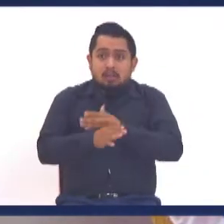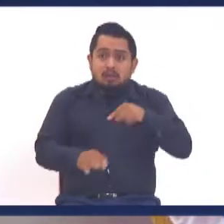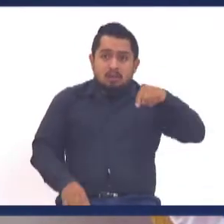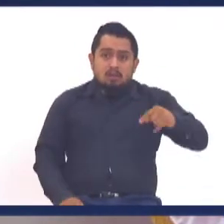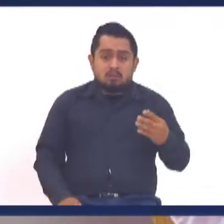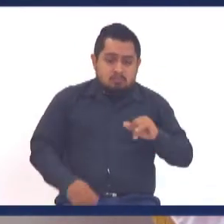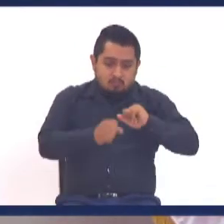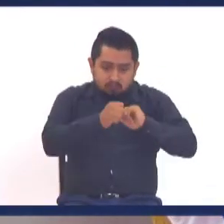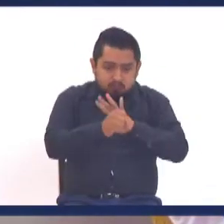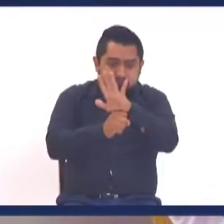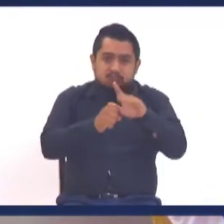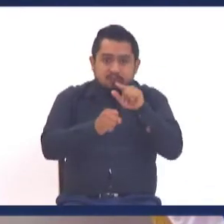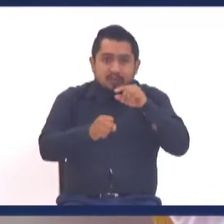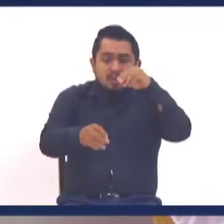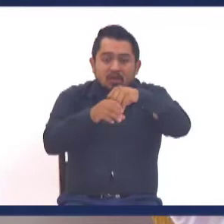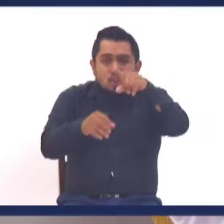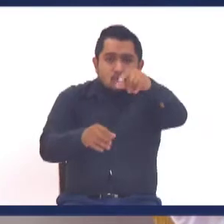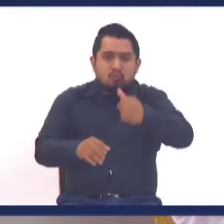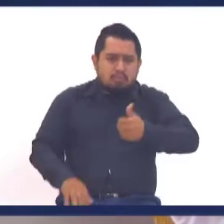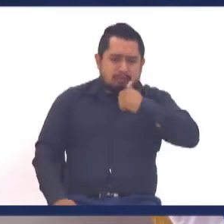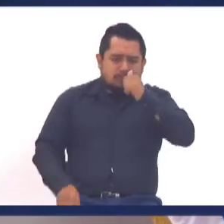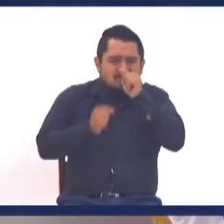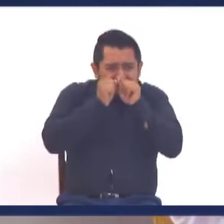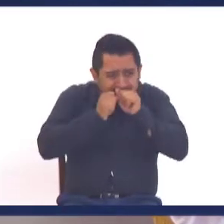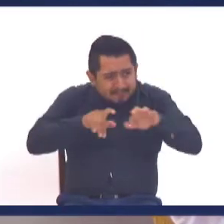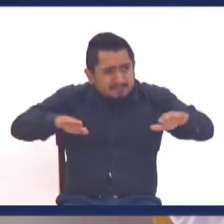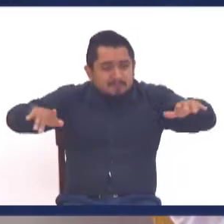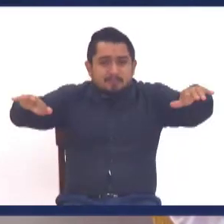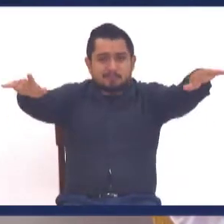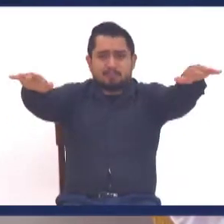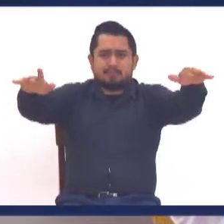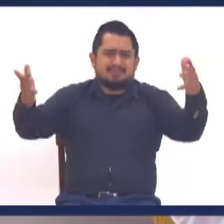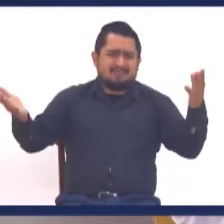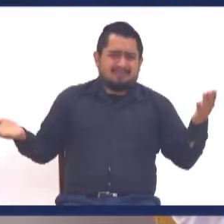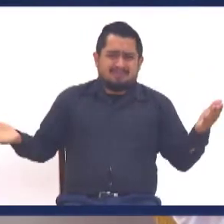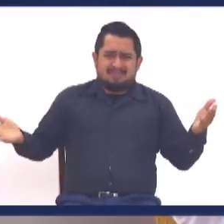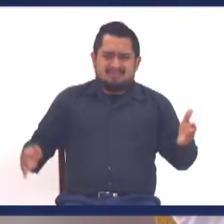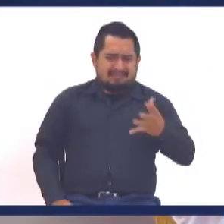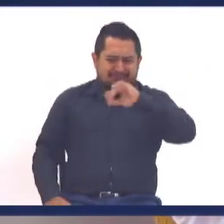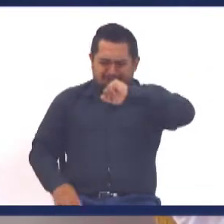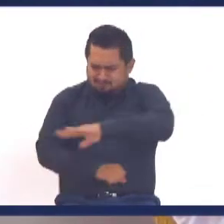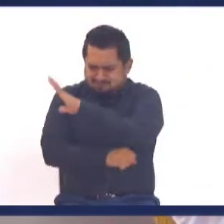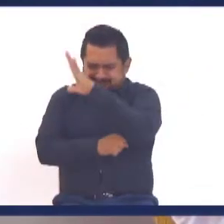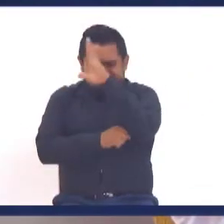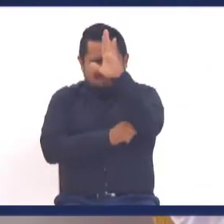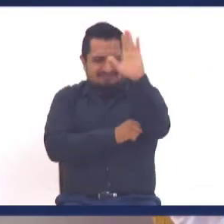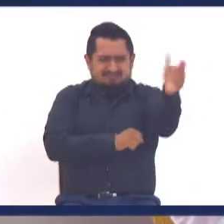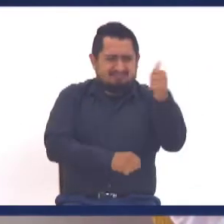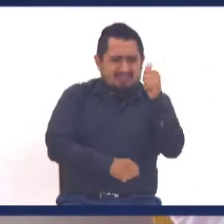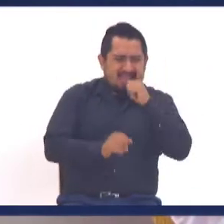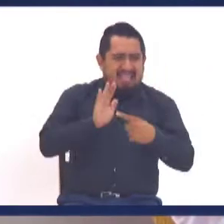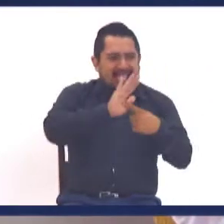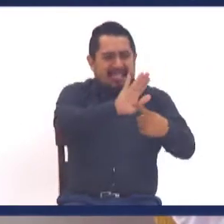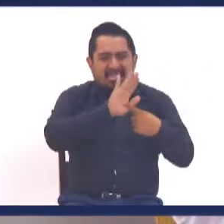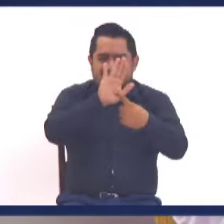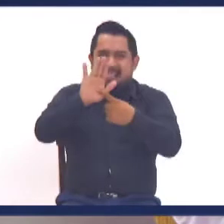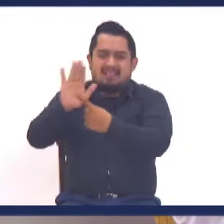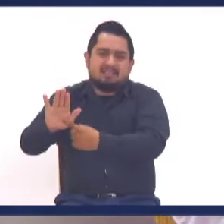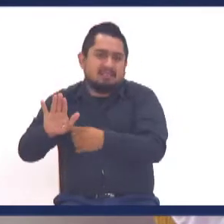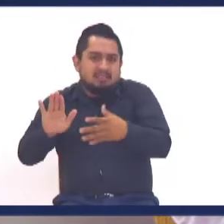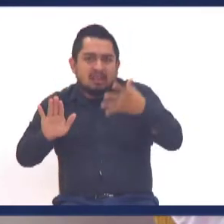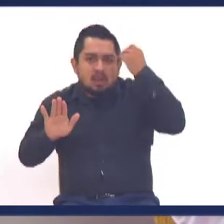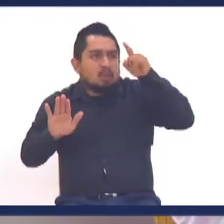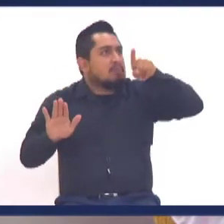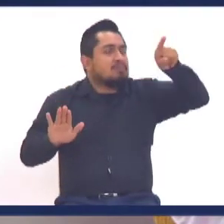los del cobi 19 tendría 4 todo el día en tu pantalla todo el día todo el día y te olvidaste de dios